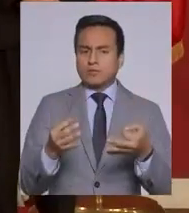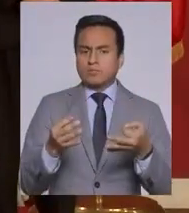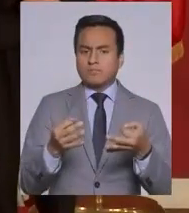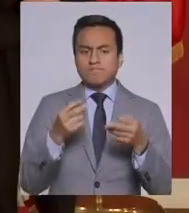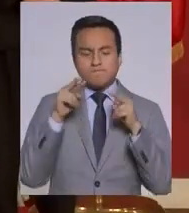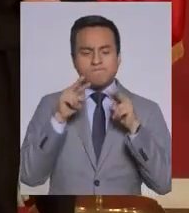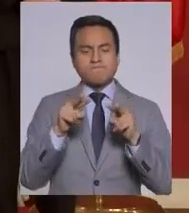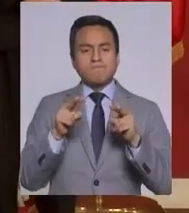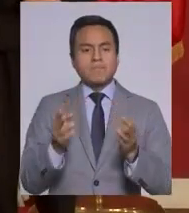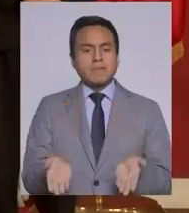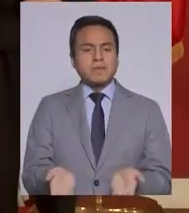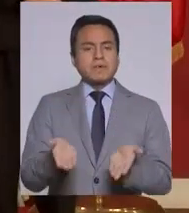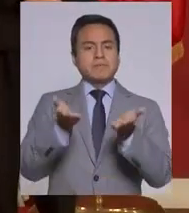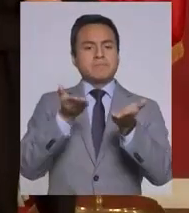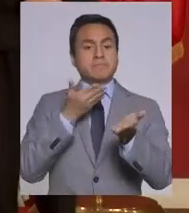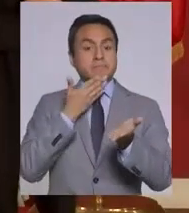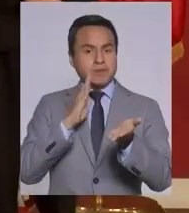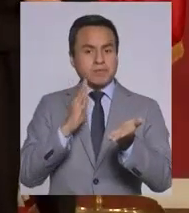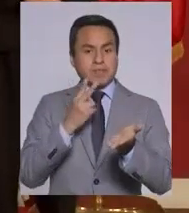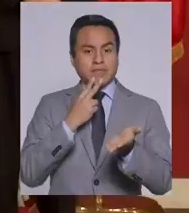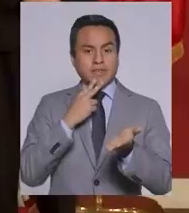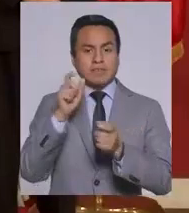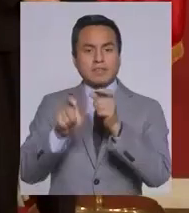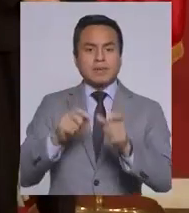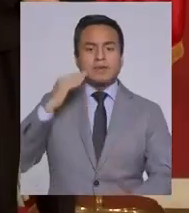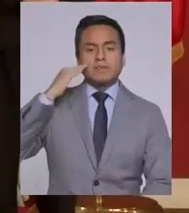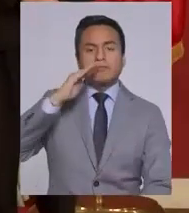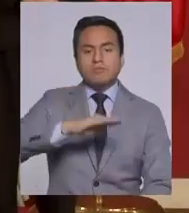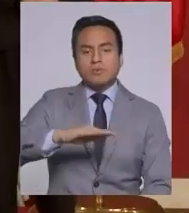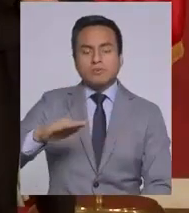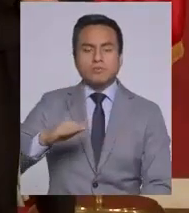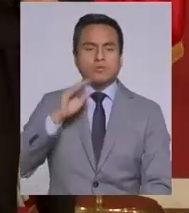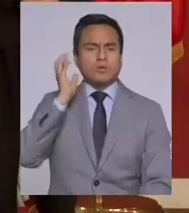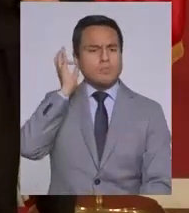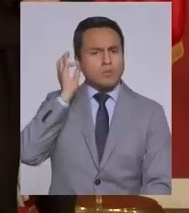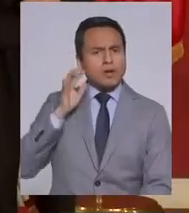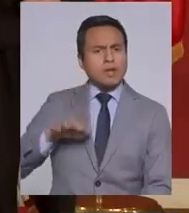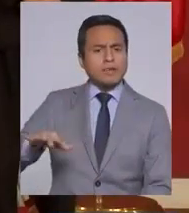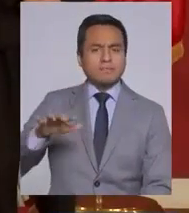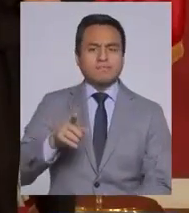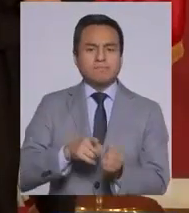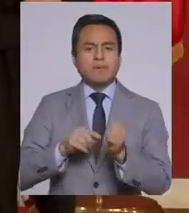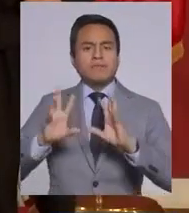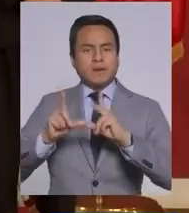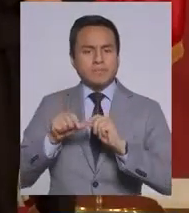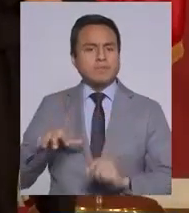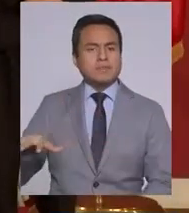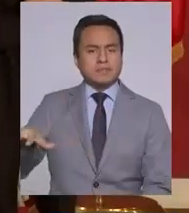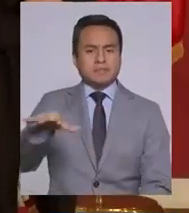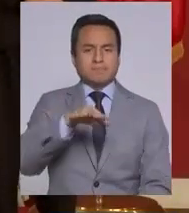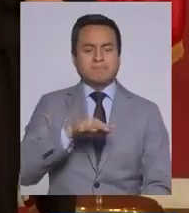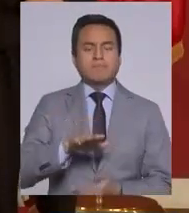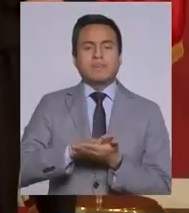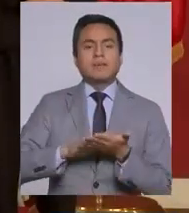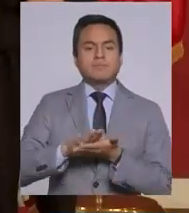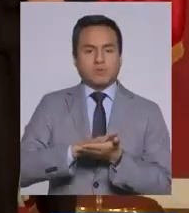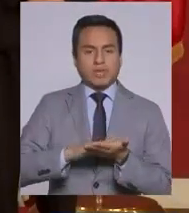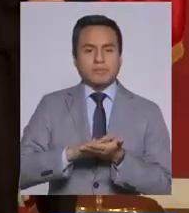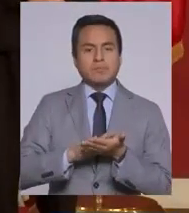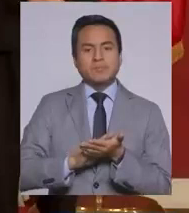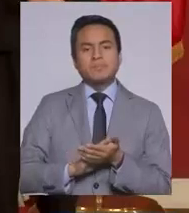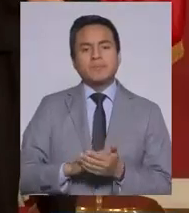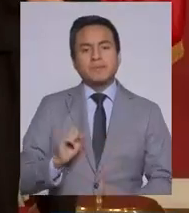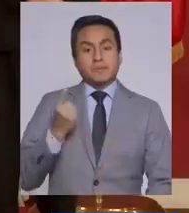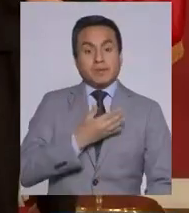han mejorado la vida de los niños, de las mujeres y de las familias. Por ejemplo, durante